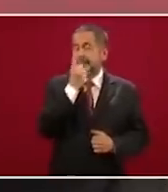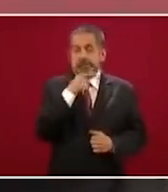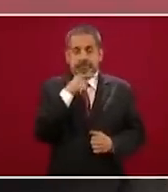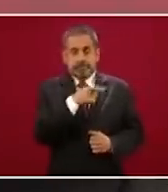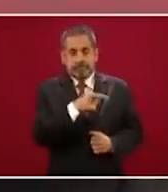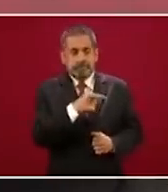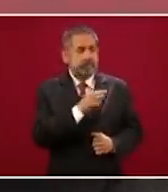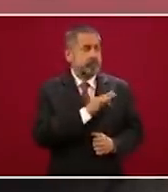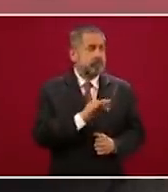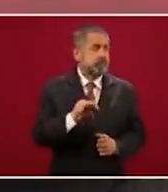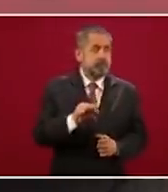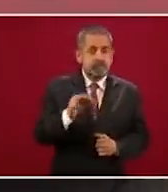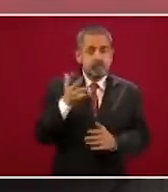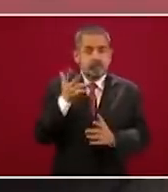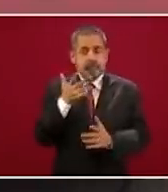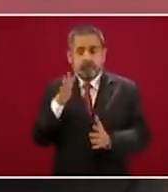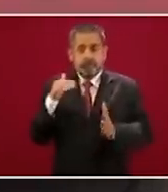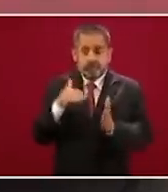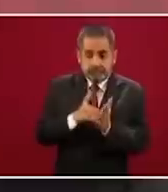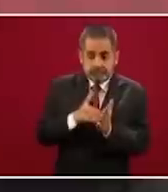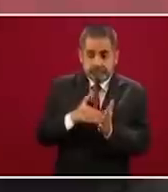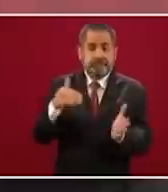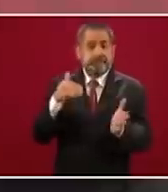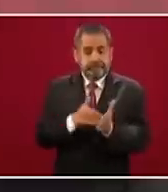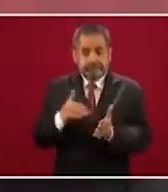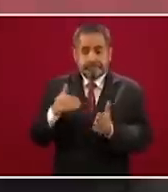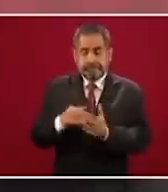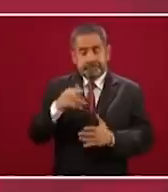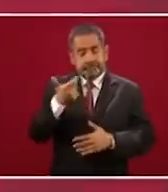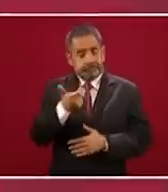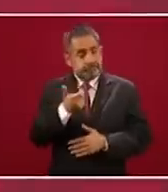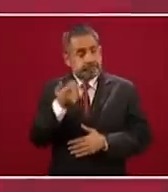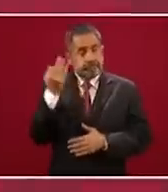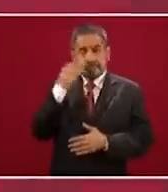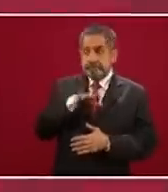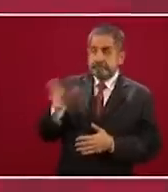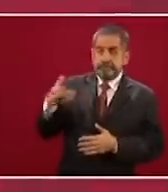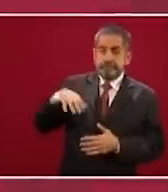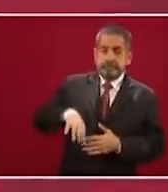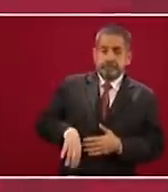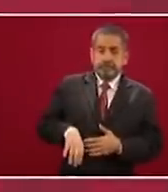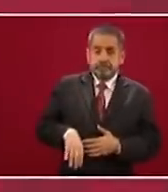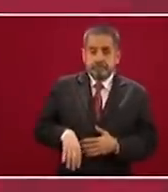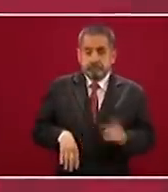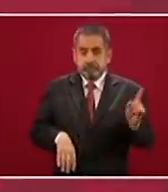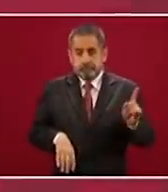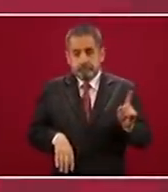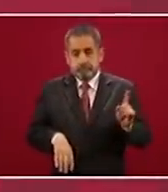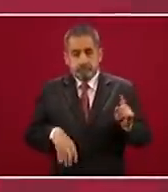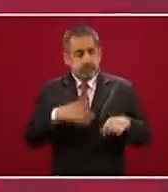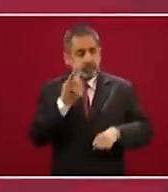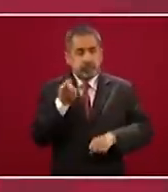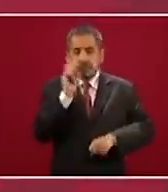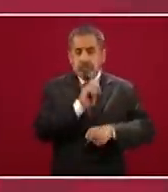de alrededor de 10,000 millones de pesos, de una operación que hicieron en un día,